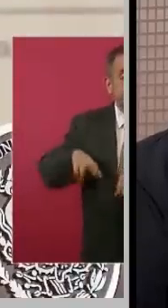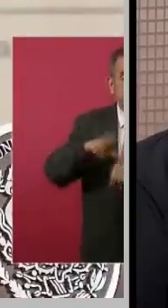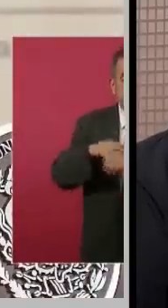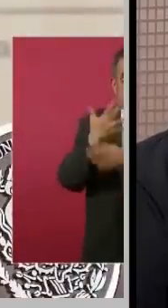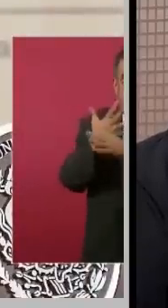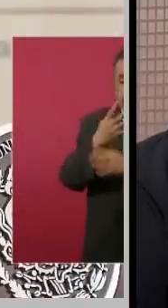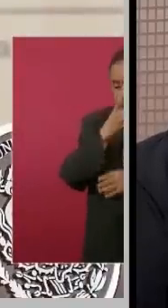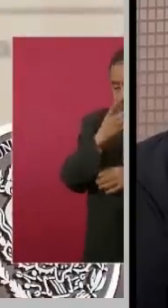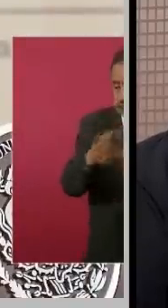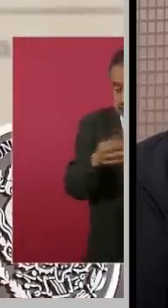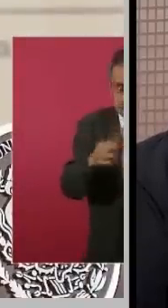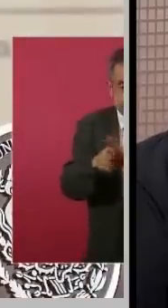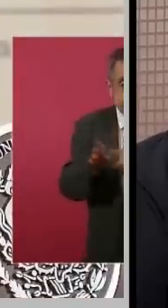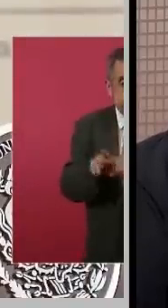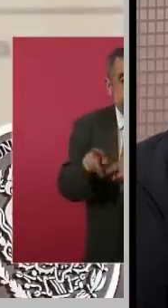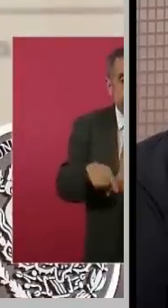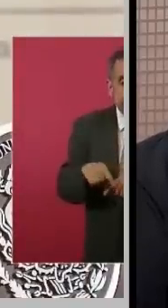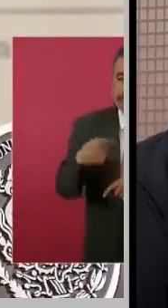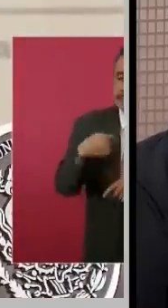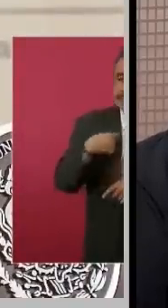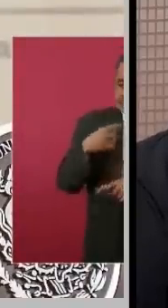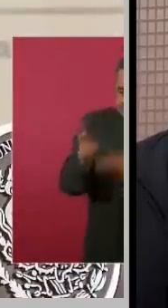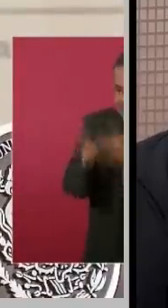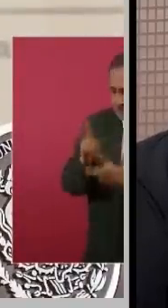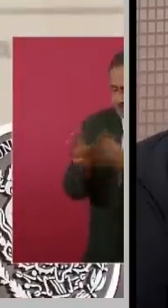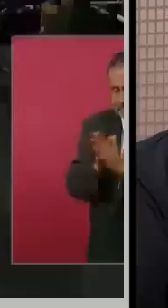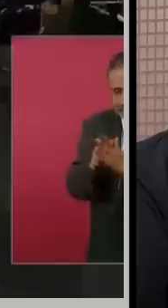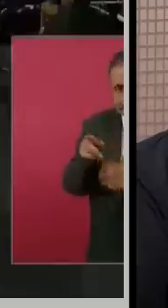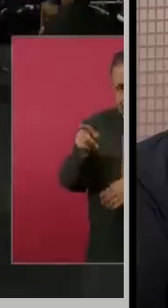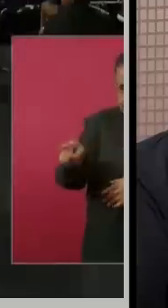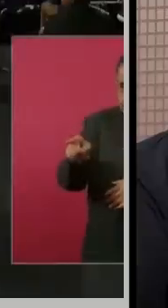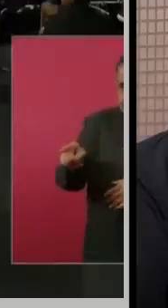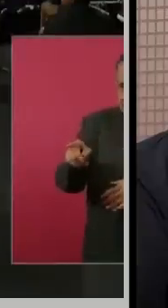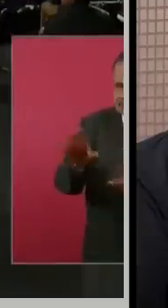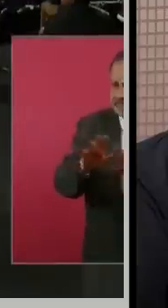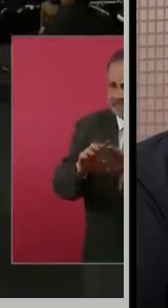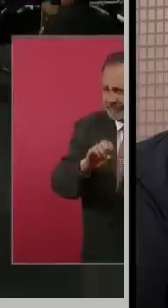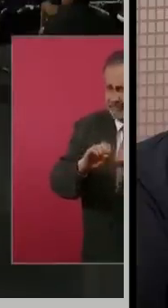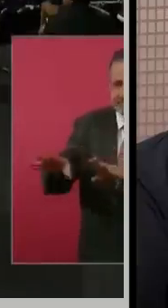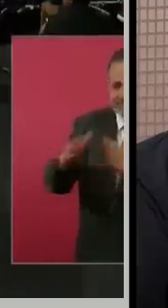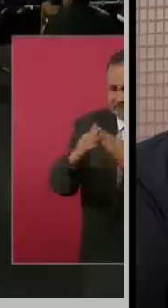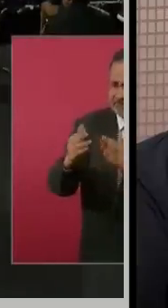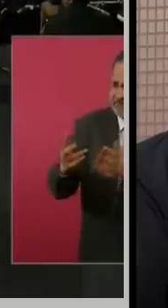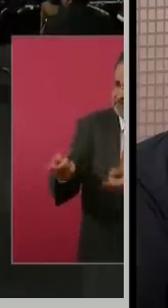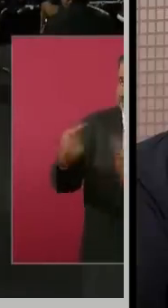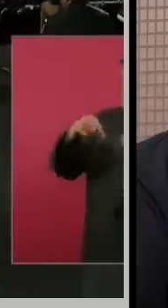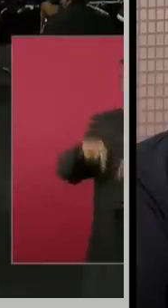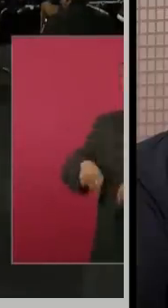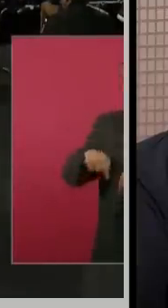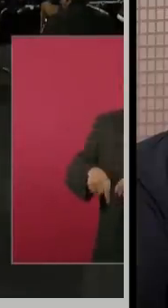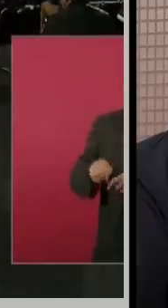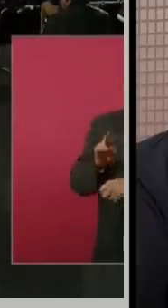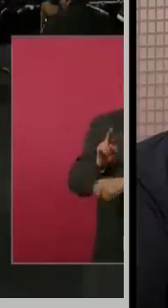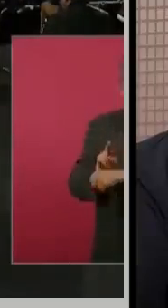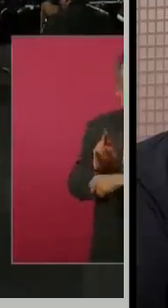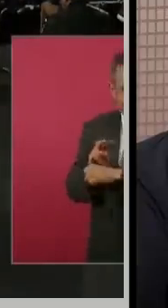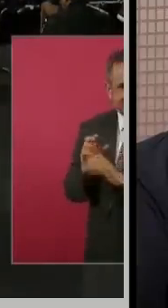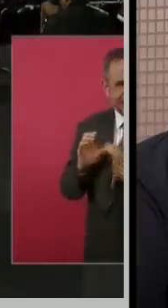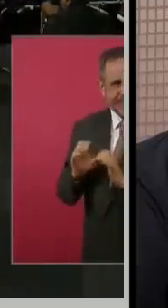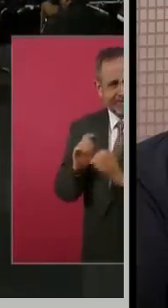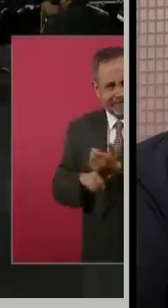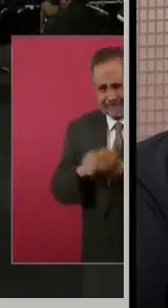declarado de que habló con él para que saliera de ahí, de La Ruana,